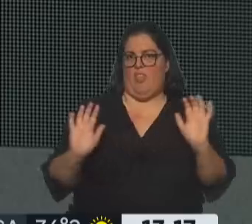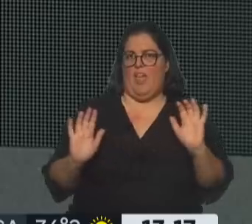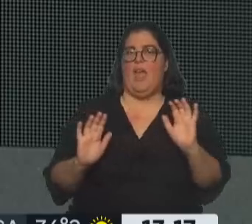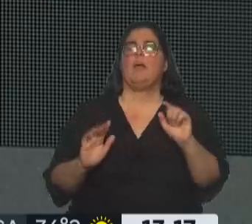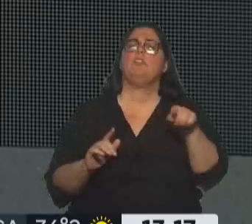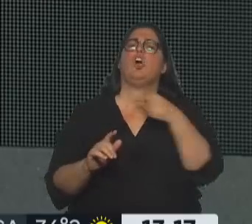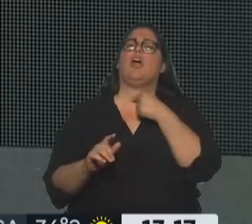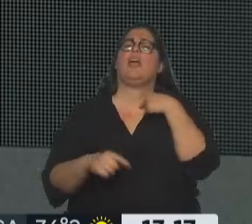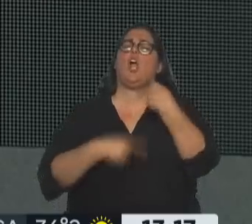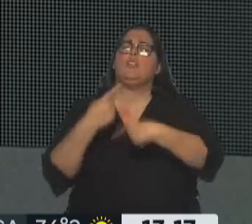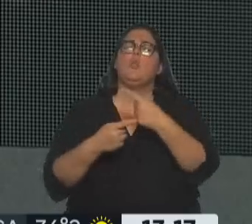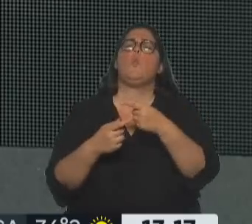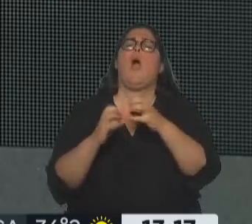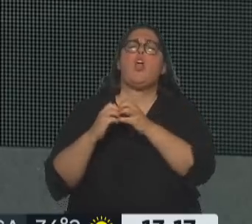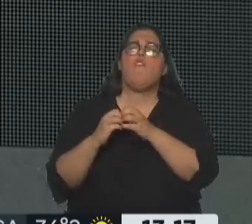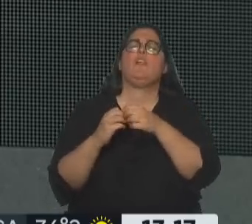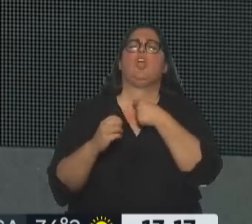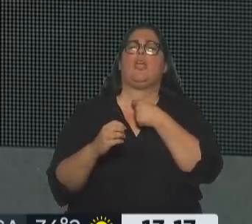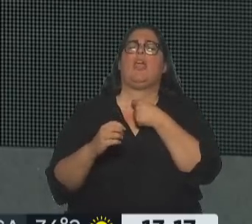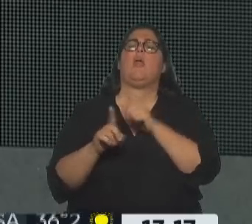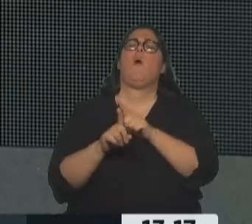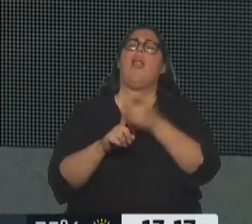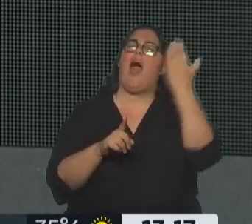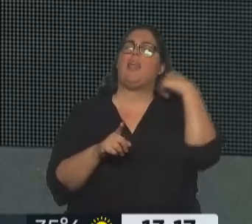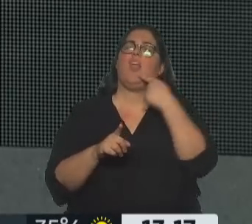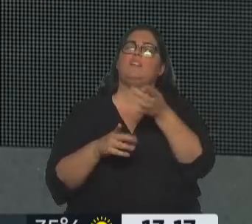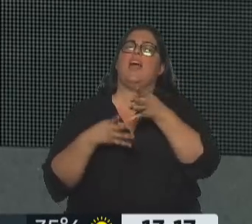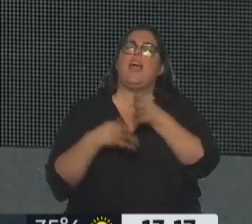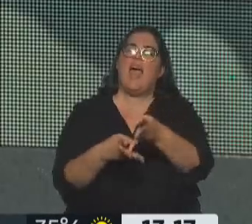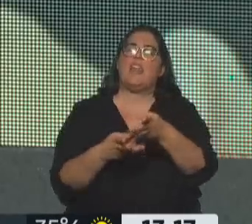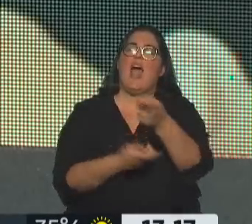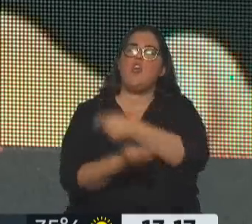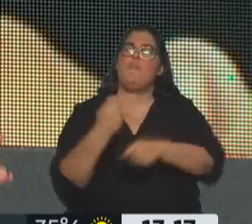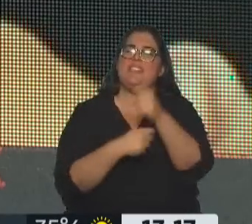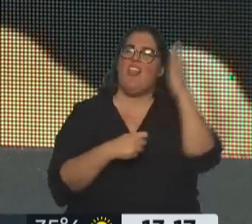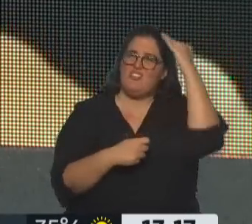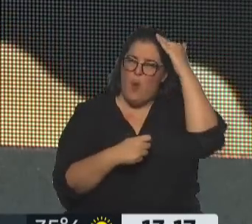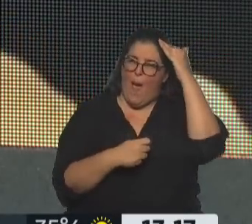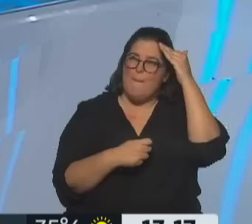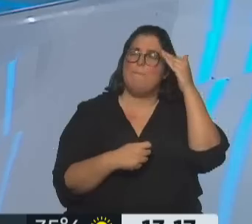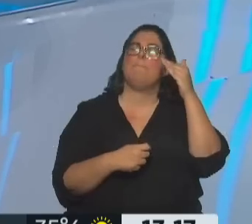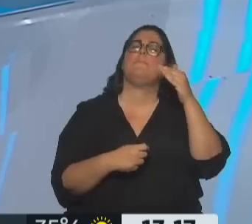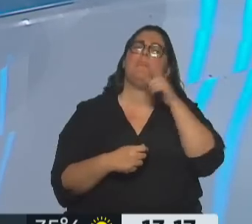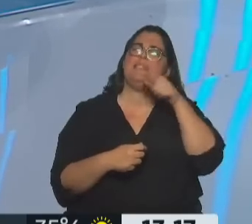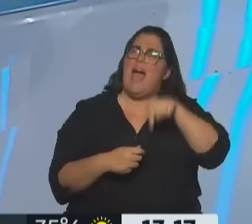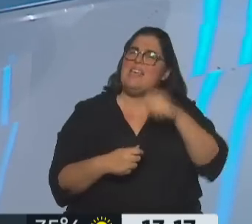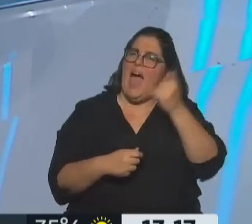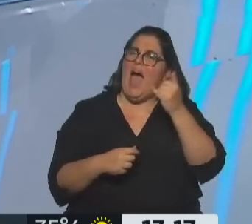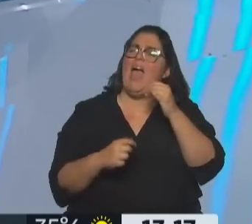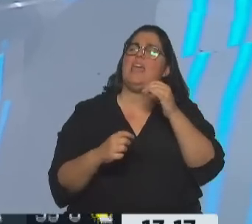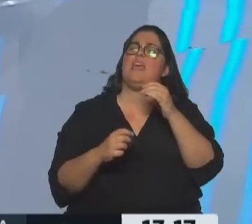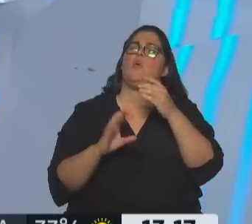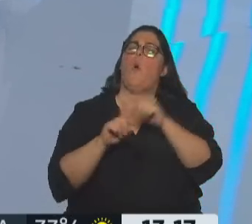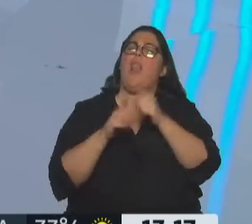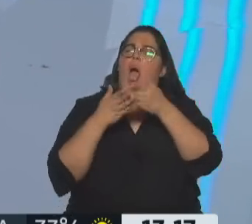quieren mantener, o sea, distanciándose de lo que fue o se conoció como la guerra comercial de Donald Trump. Me parece que igual ahí hay un canal claramente